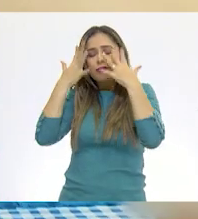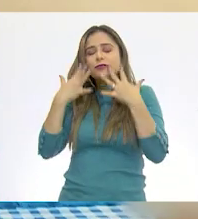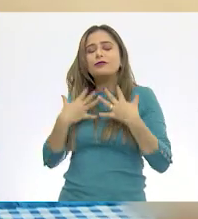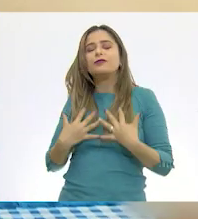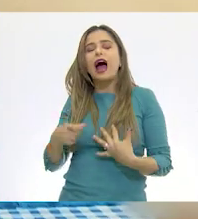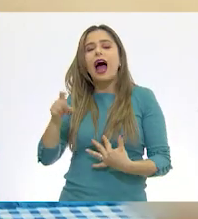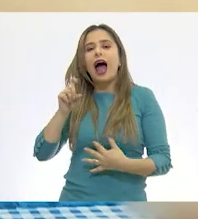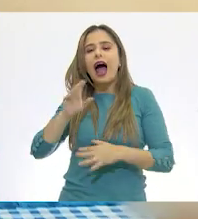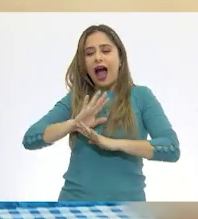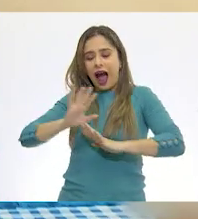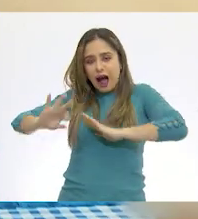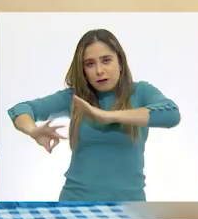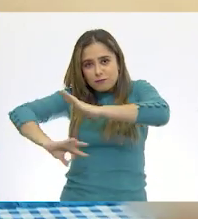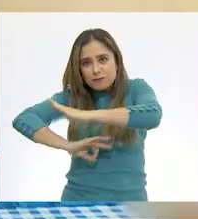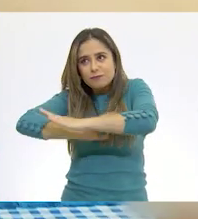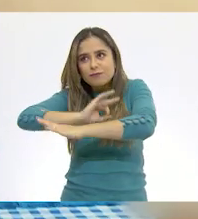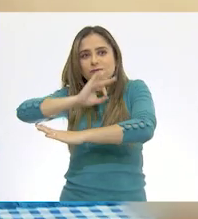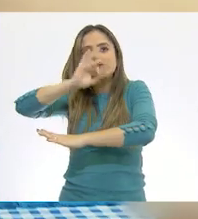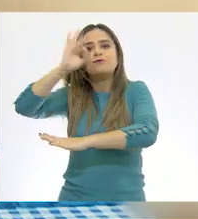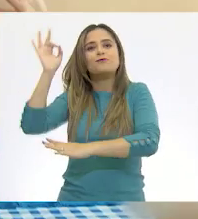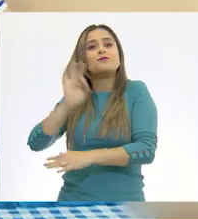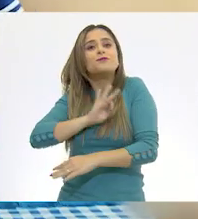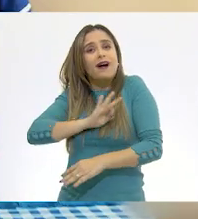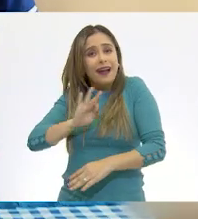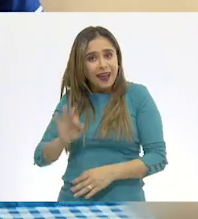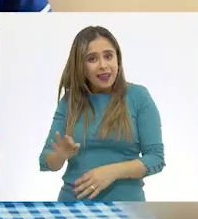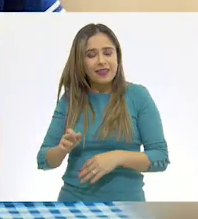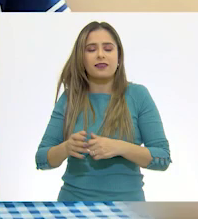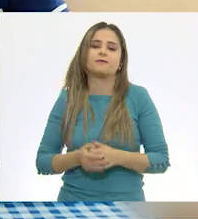A la mañana siguiente,